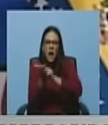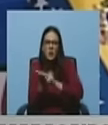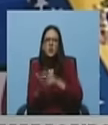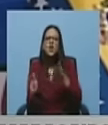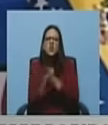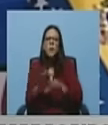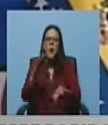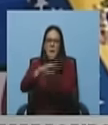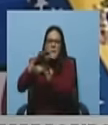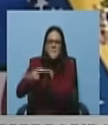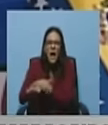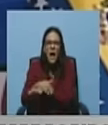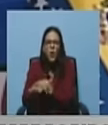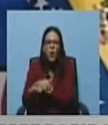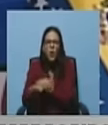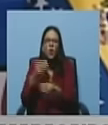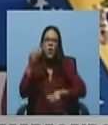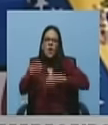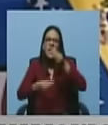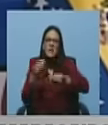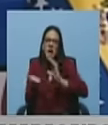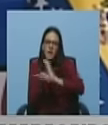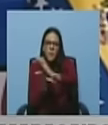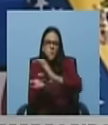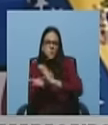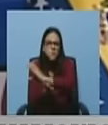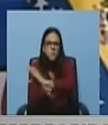Con pagos, hechos